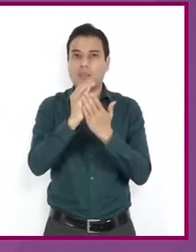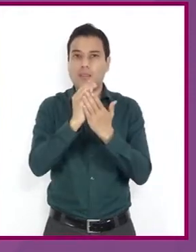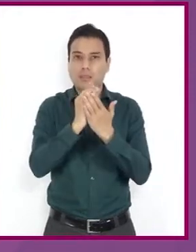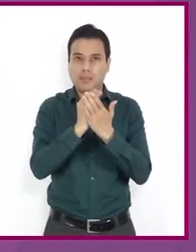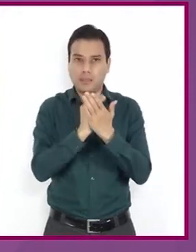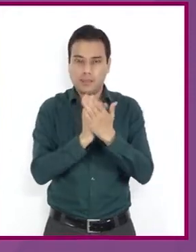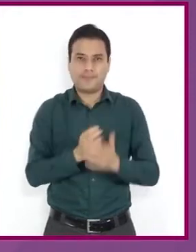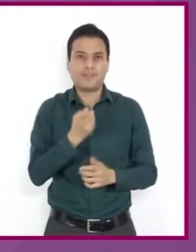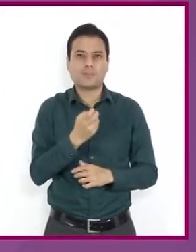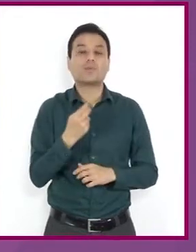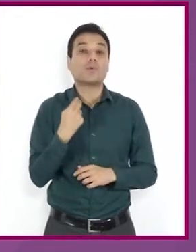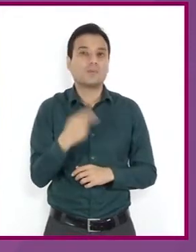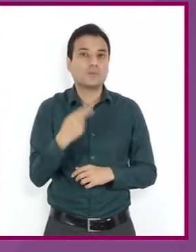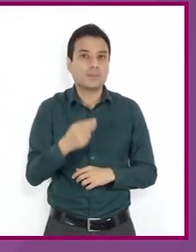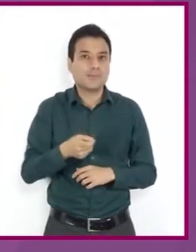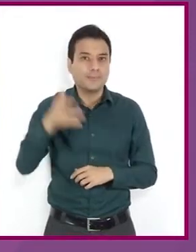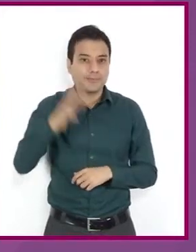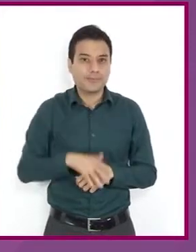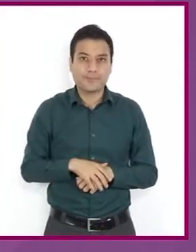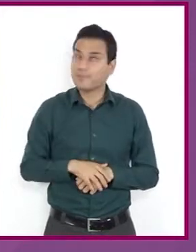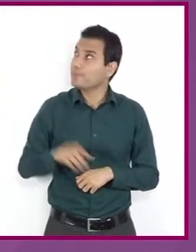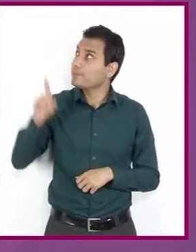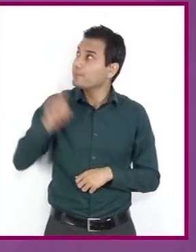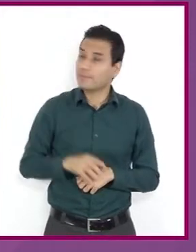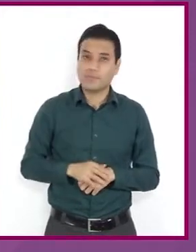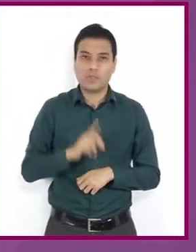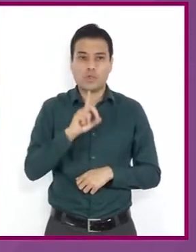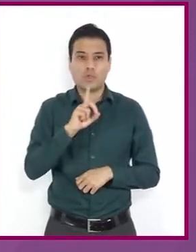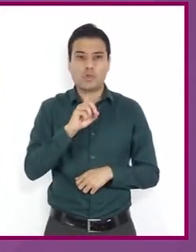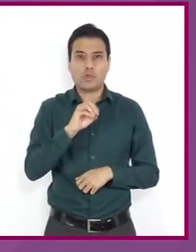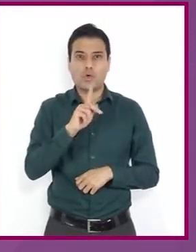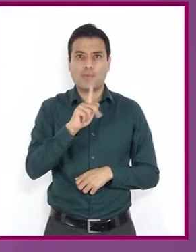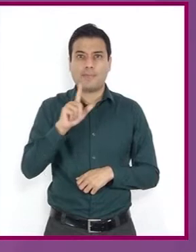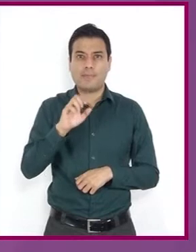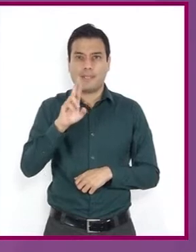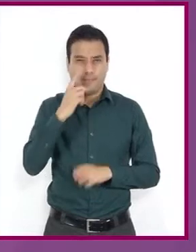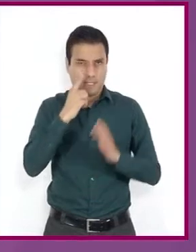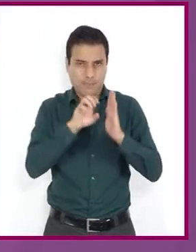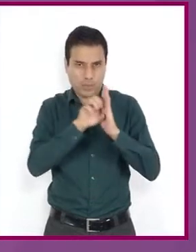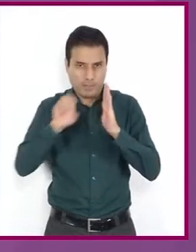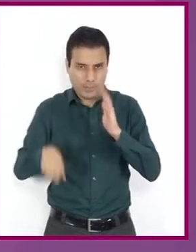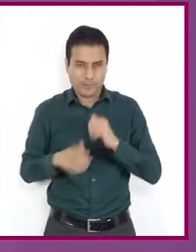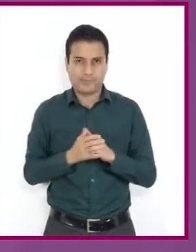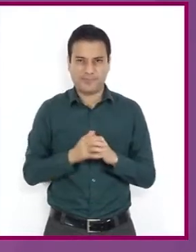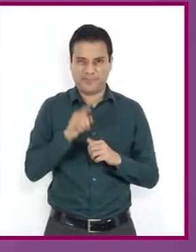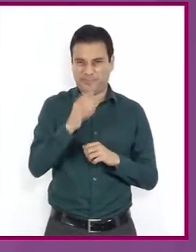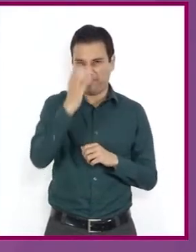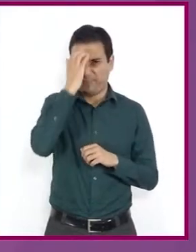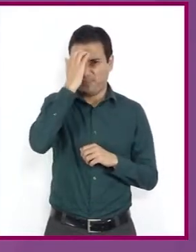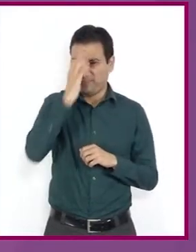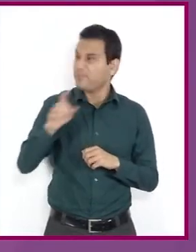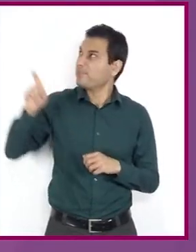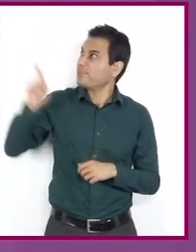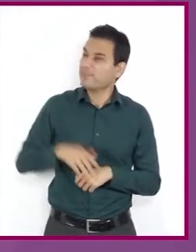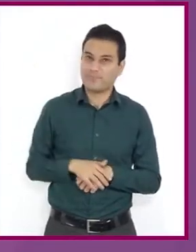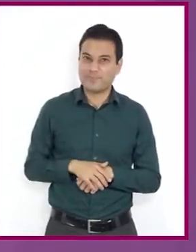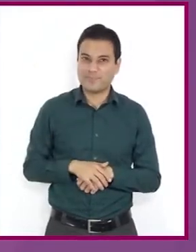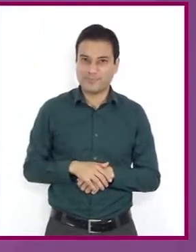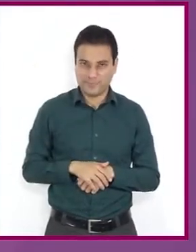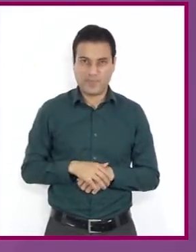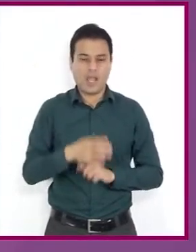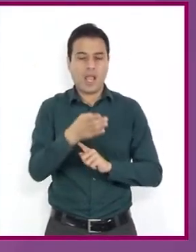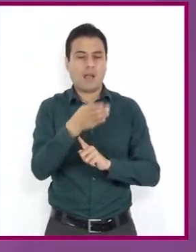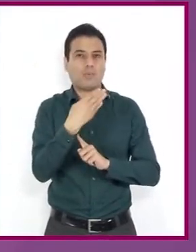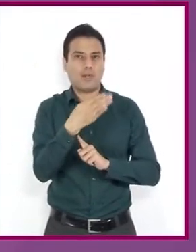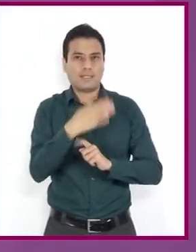A este efecto se le conoce como Doppler. Por ejemplo, cuando una fuente de sonido se mueve, el sonido que